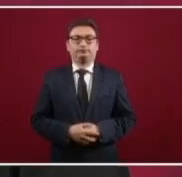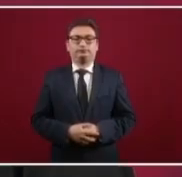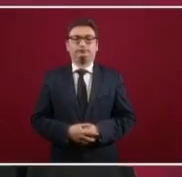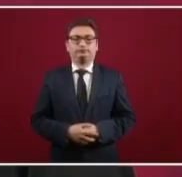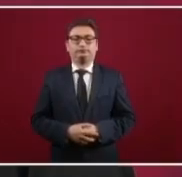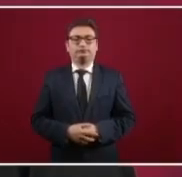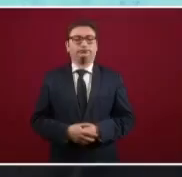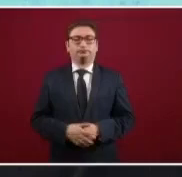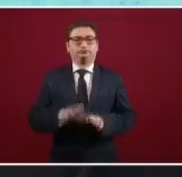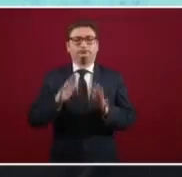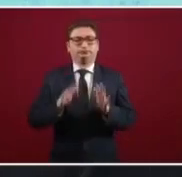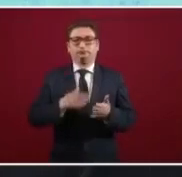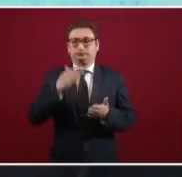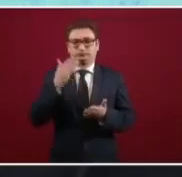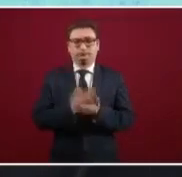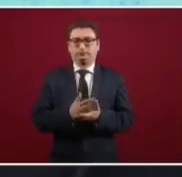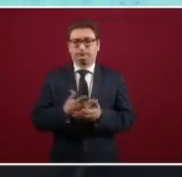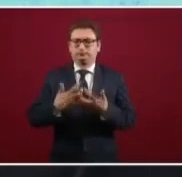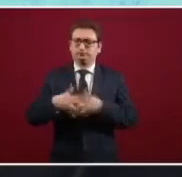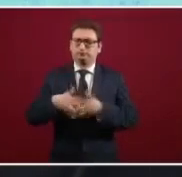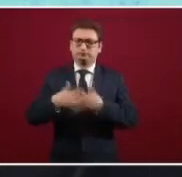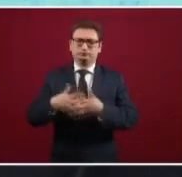se cayó la producción